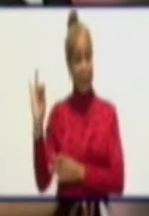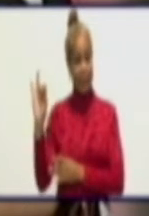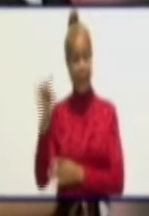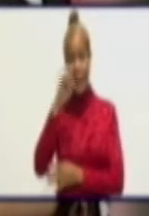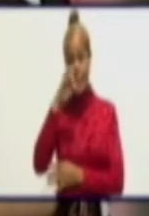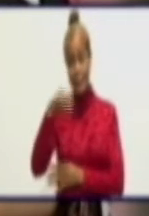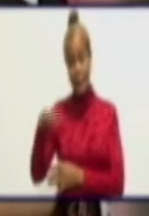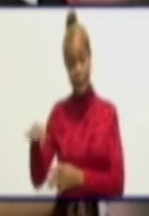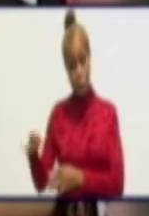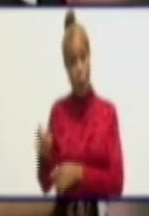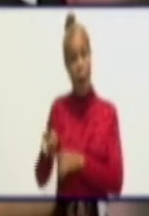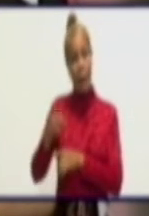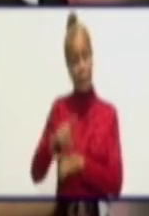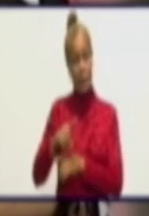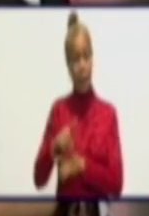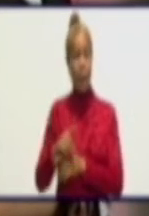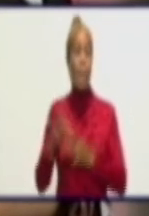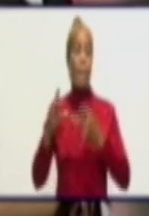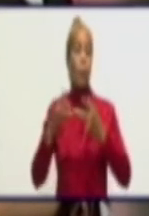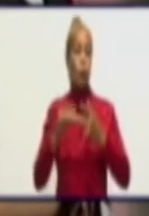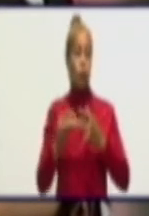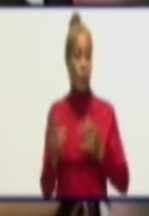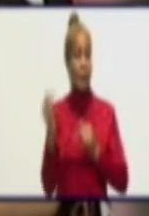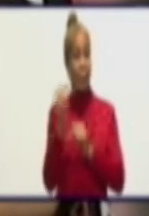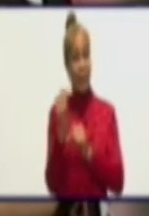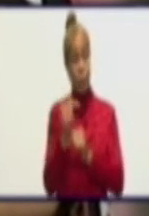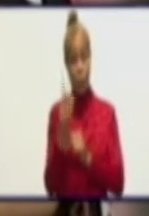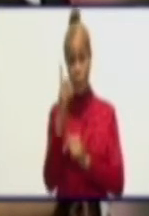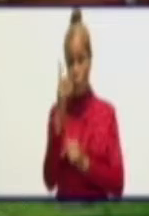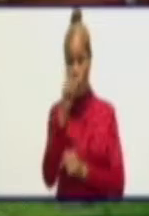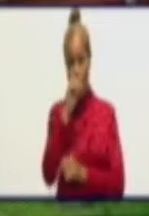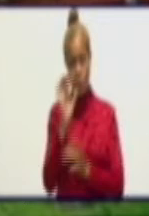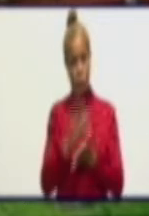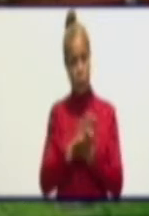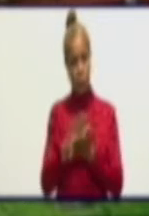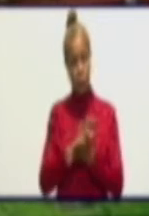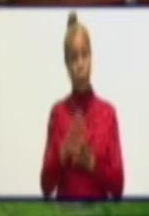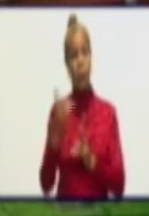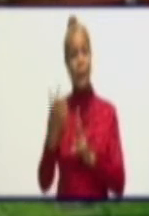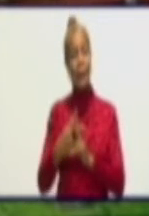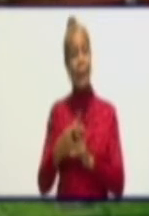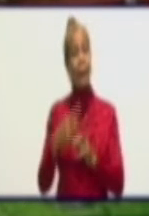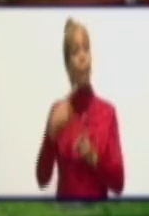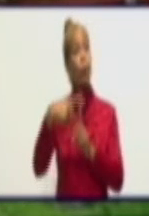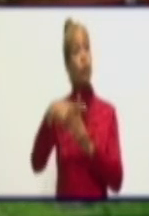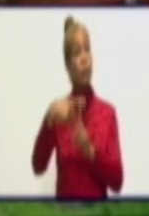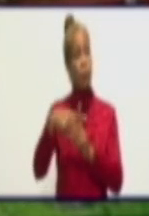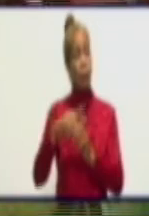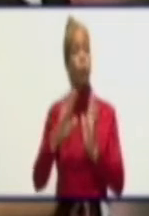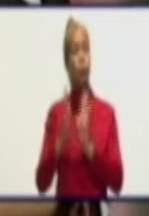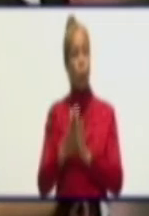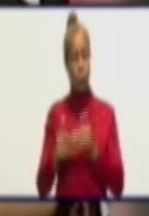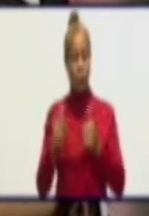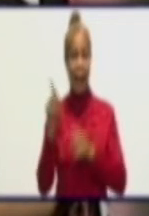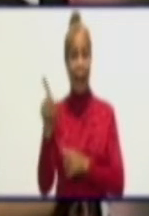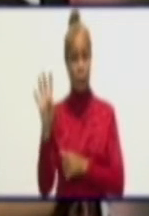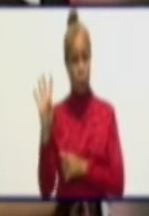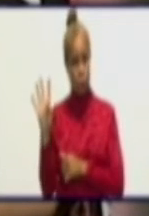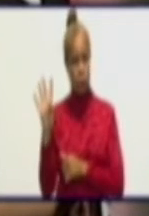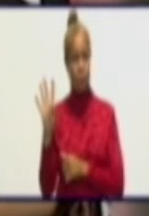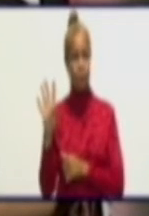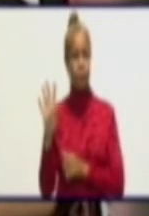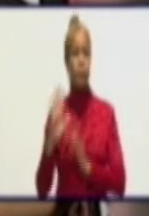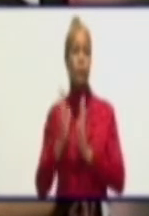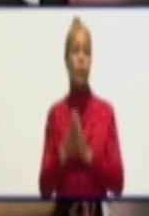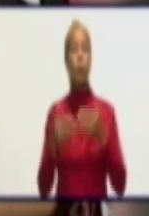pediátrica. Afortunadamente, ninguno menor de un año. Y activo tenemos 14, todos evolucionando satisfactoriamente. Gestantes,